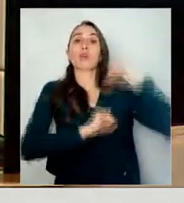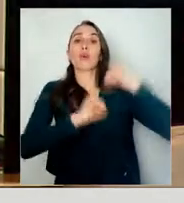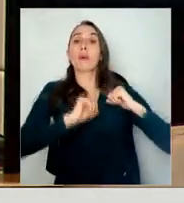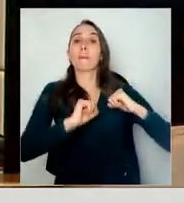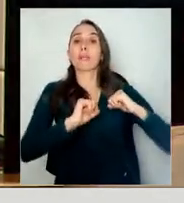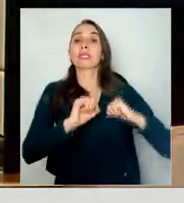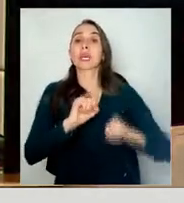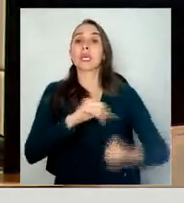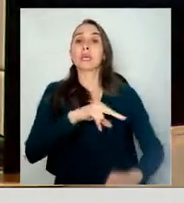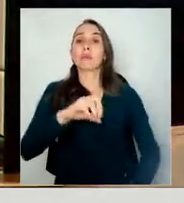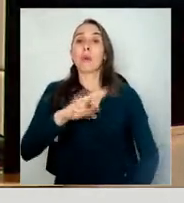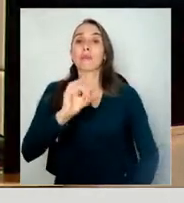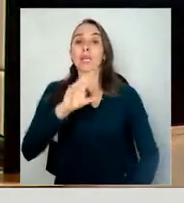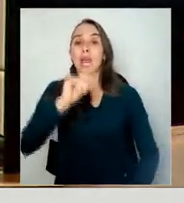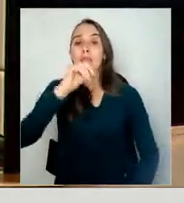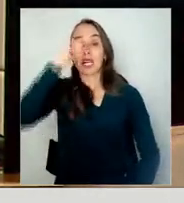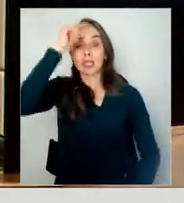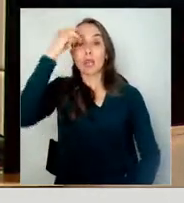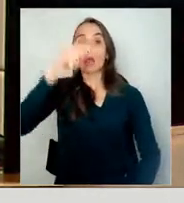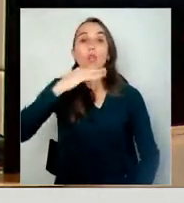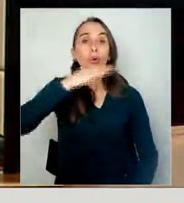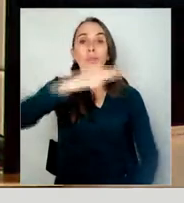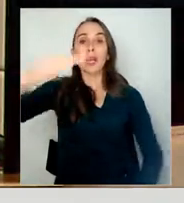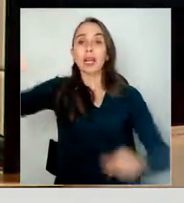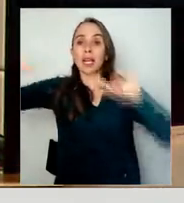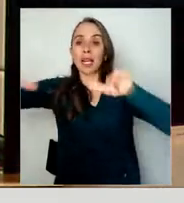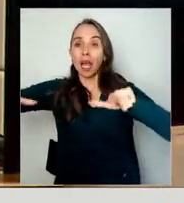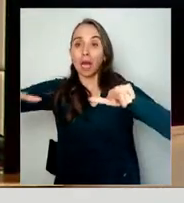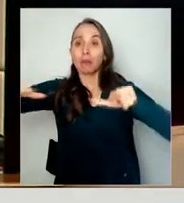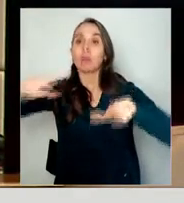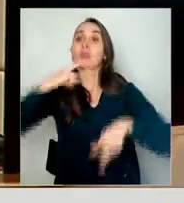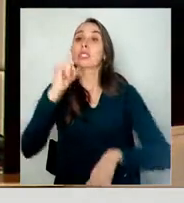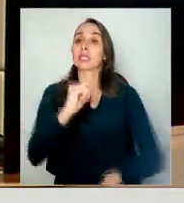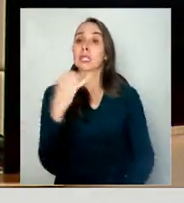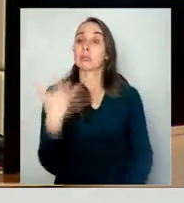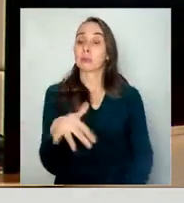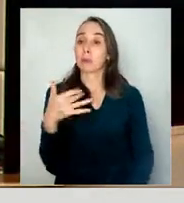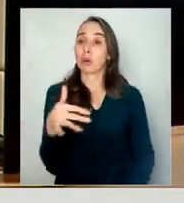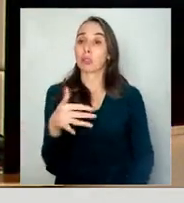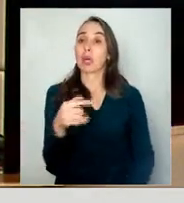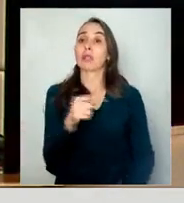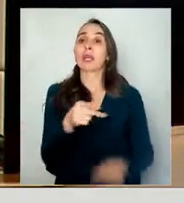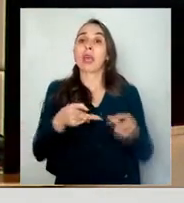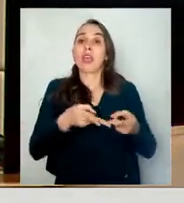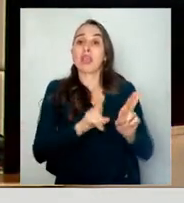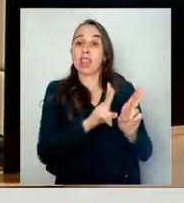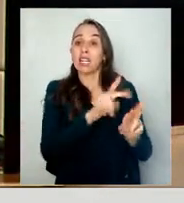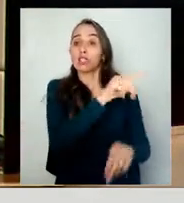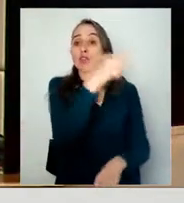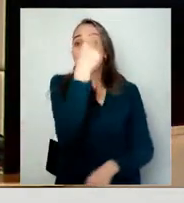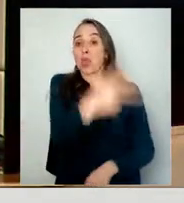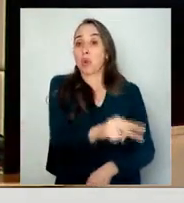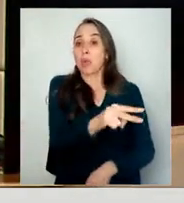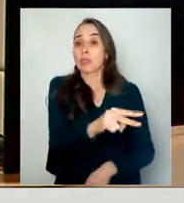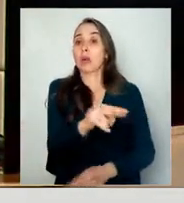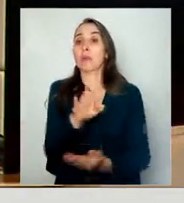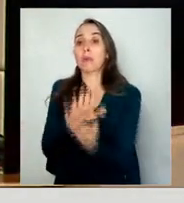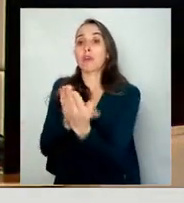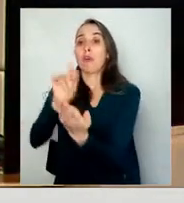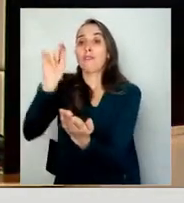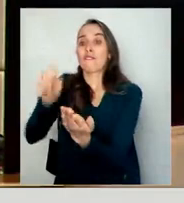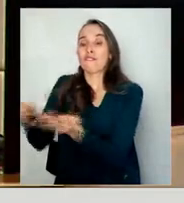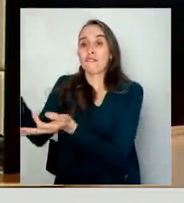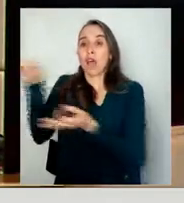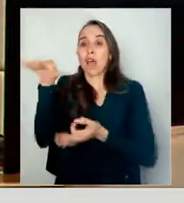son Los Dueños del predio mencionado no desconocemos la importancia de un derecho como este pero la sentencia dictada por la corte